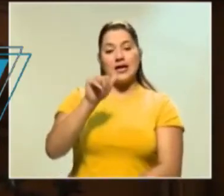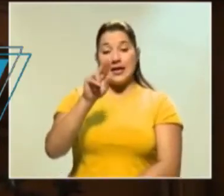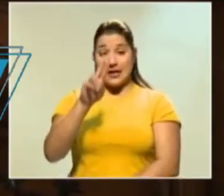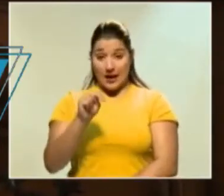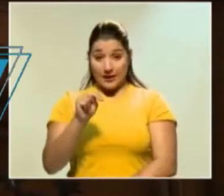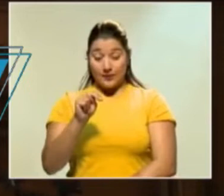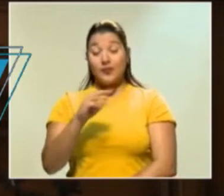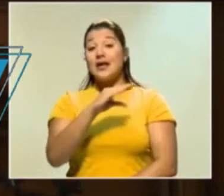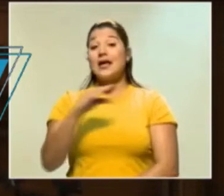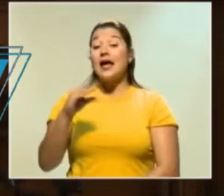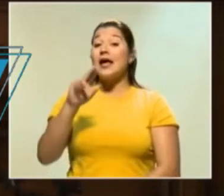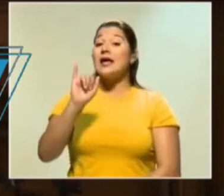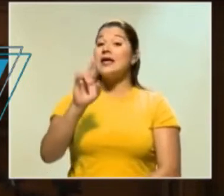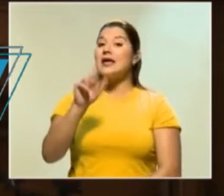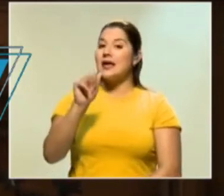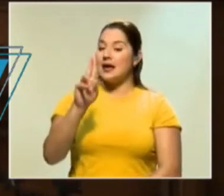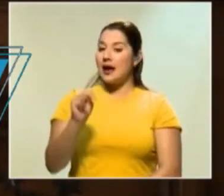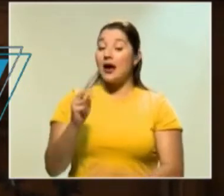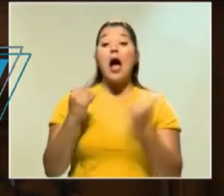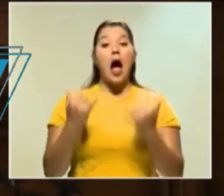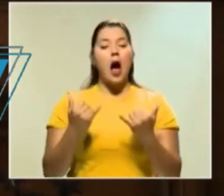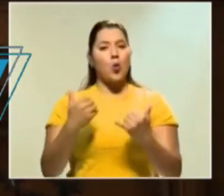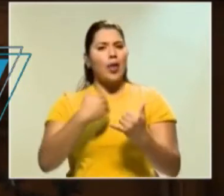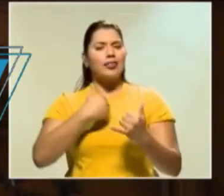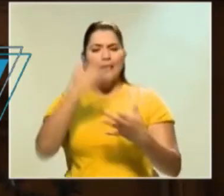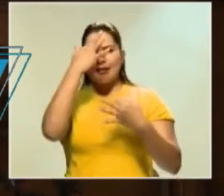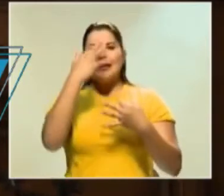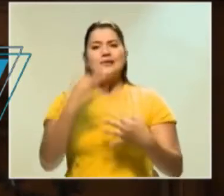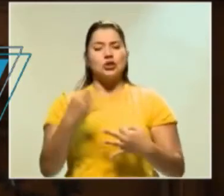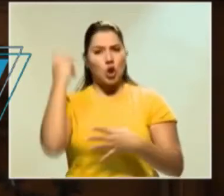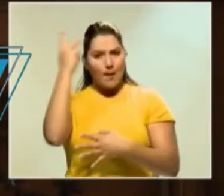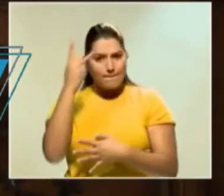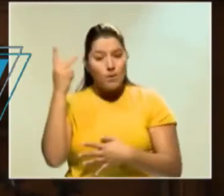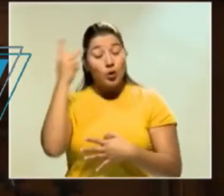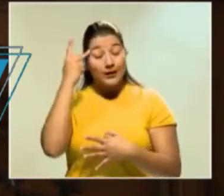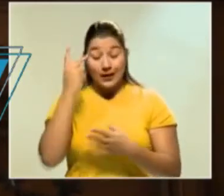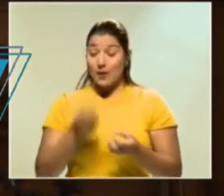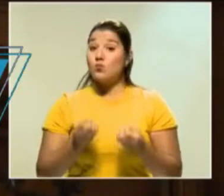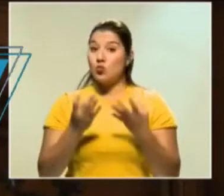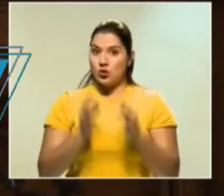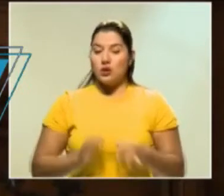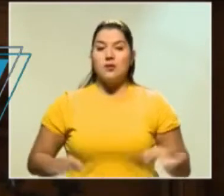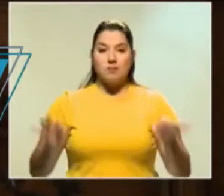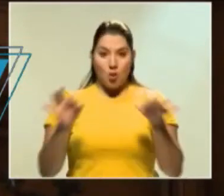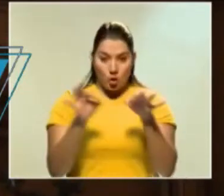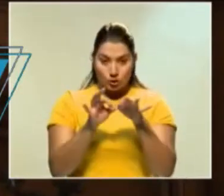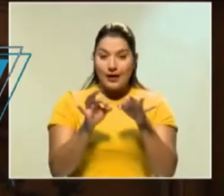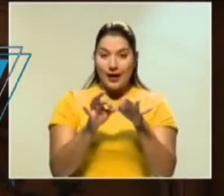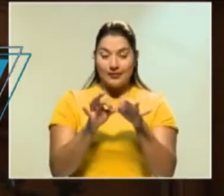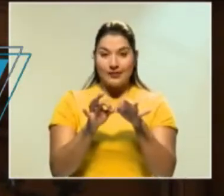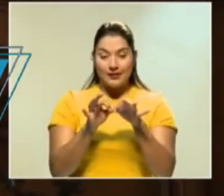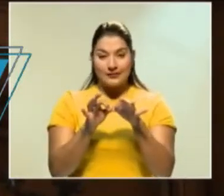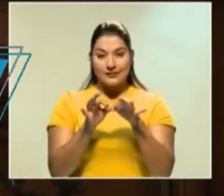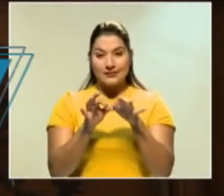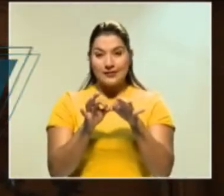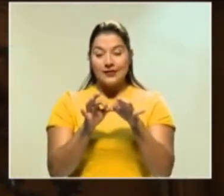y Irán está llevando a cabo acciones políticas de gran envergadura en relación con el propio